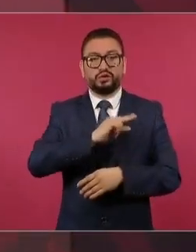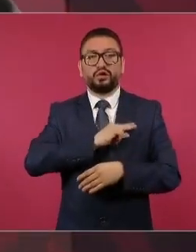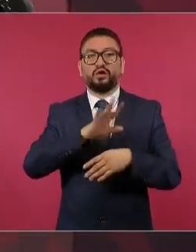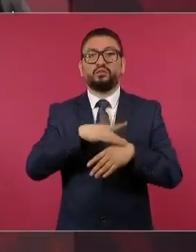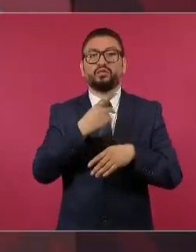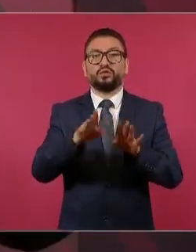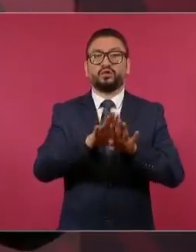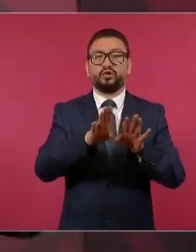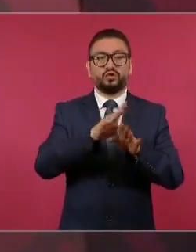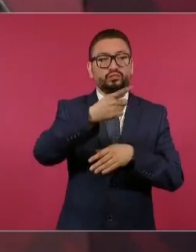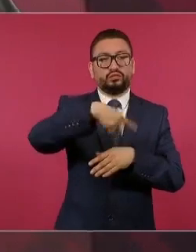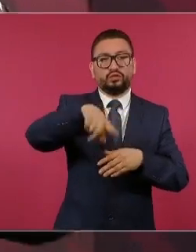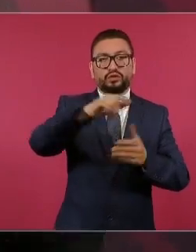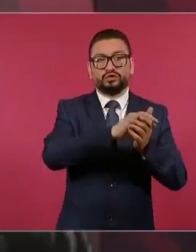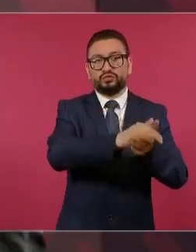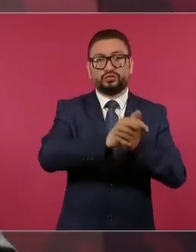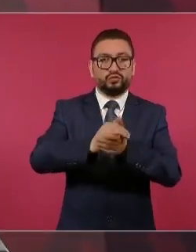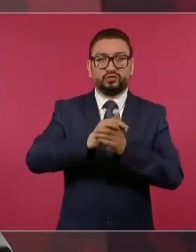subasta.